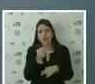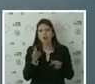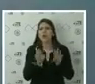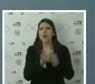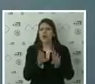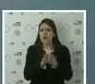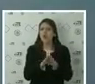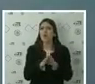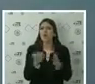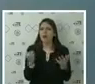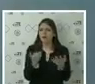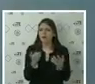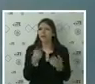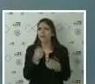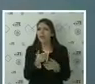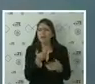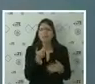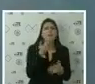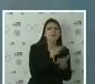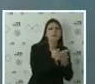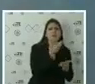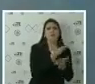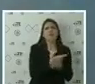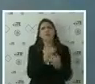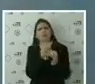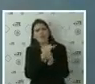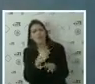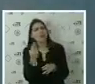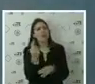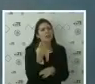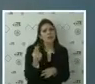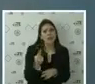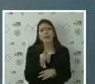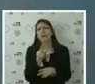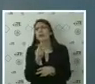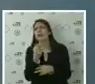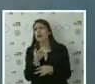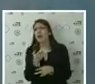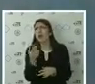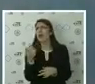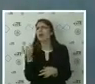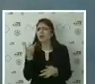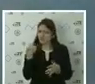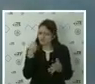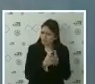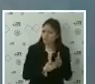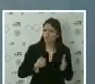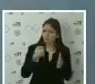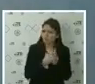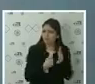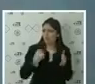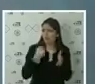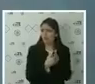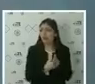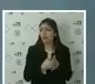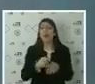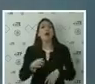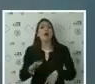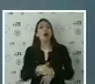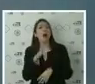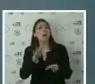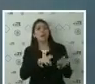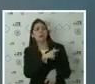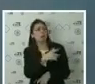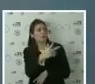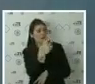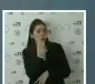ejercicios de pedir información, de transformarla, de solicitarla y de ser insistentes, porque a veces nos topamos con un no